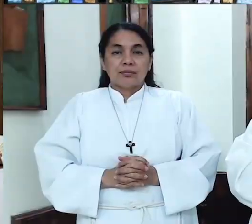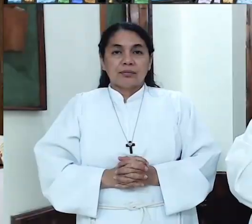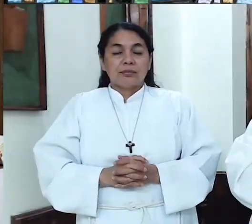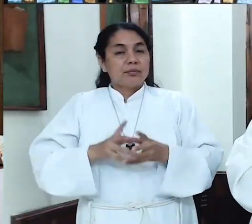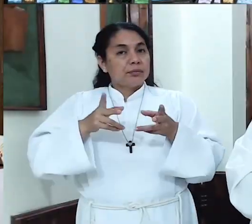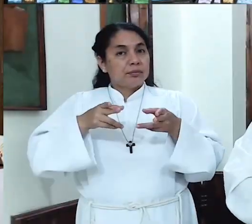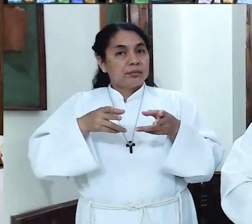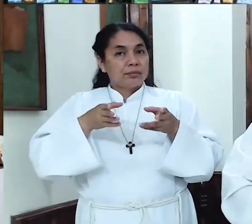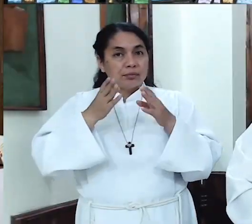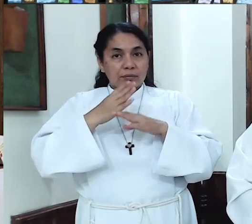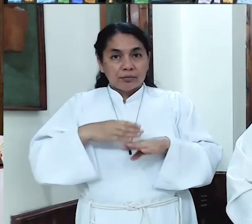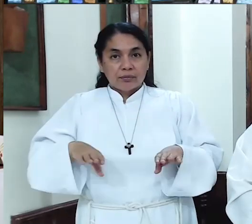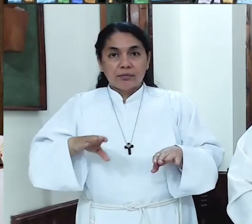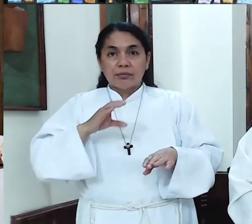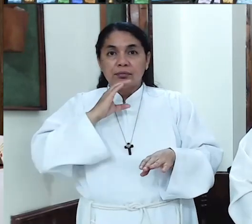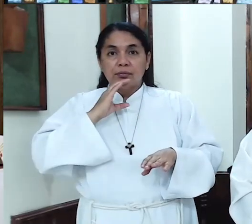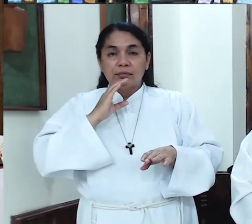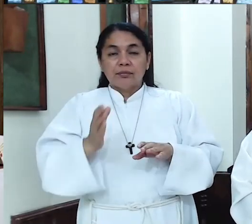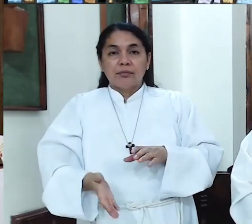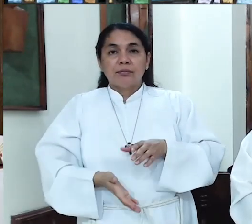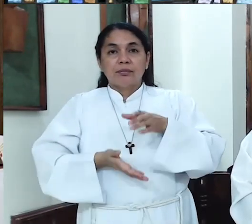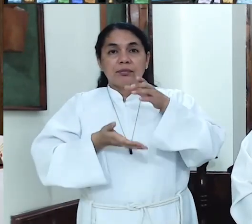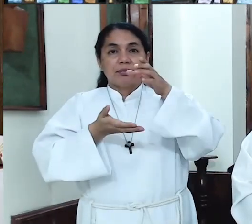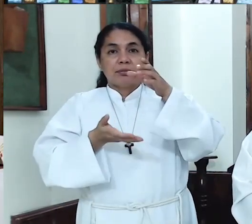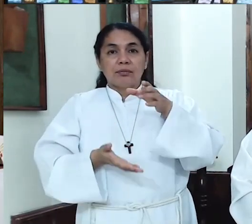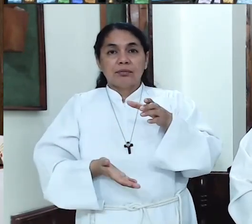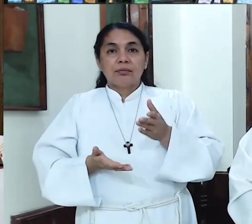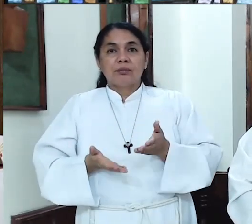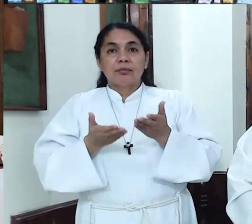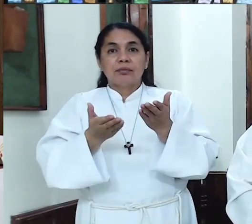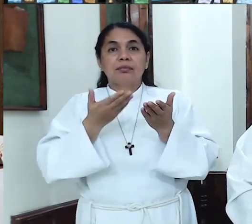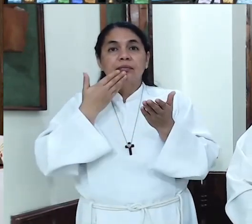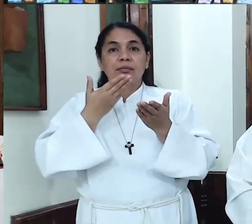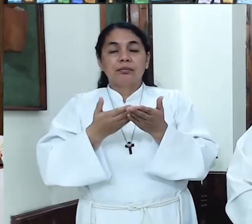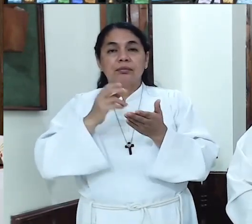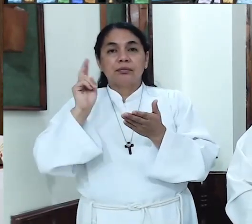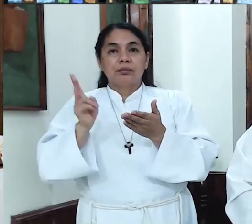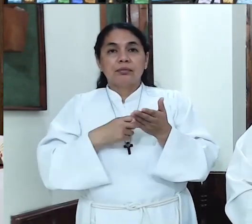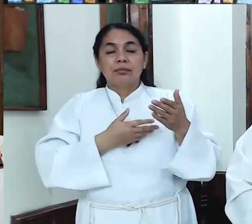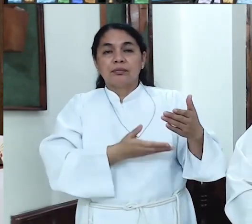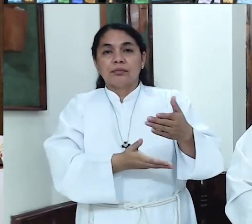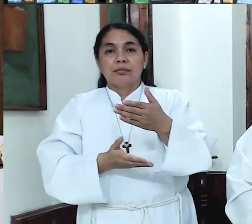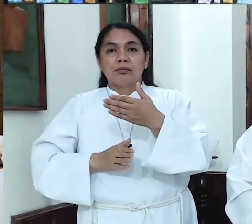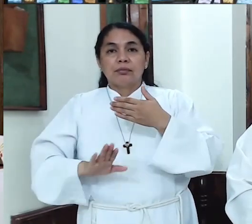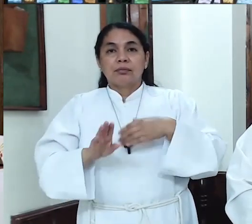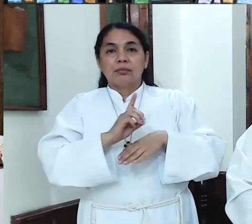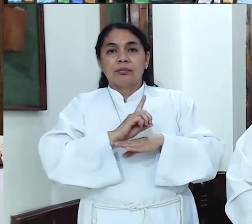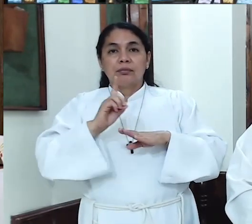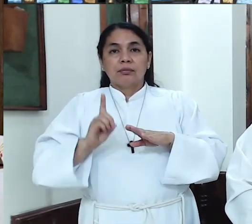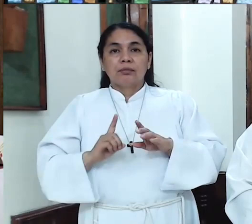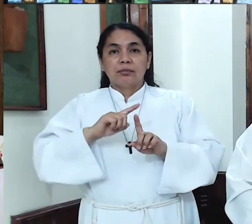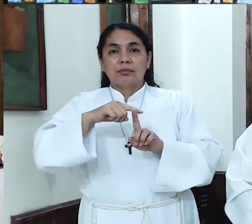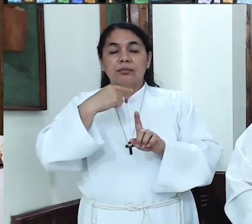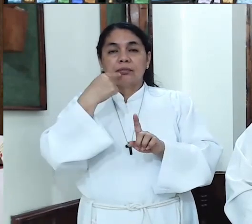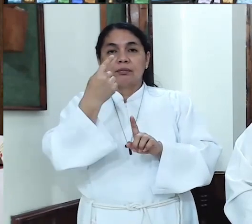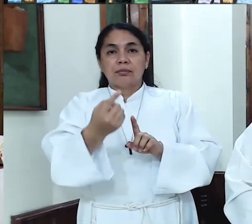Del mismo modo, acabada la cena, tomó el cáliz y dándote gracias de nuevo lo pasó a sus discípulos